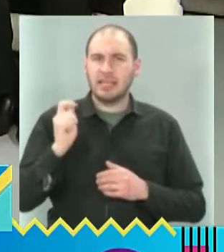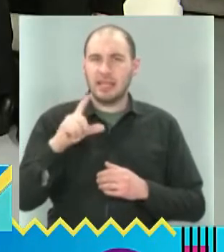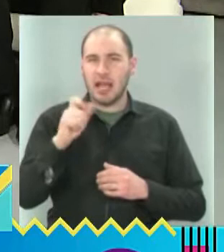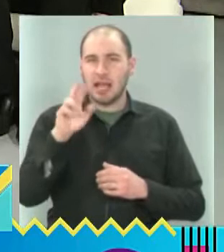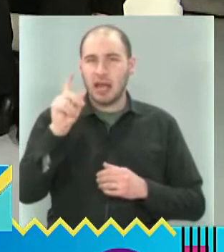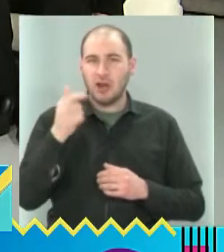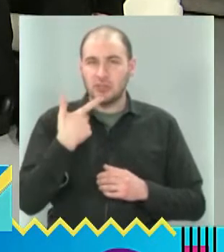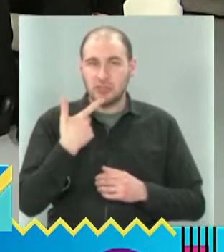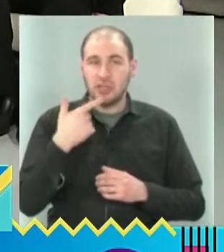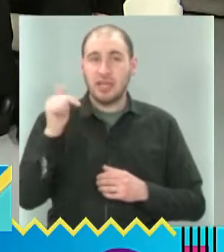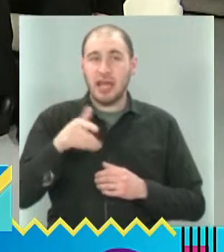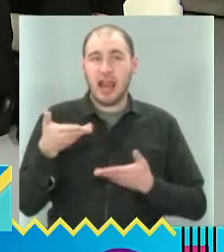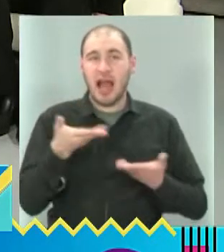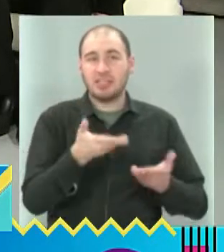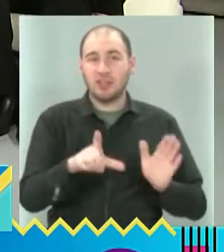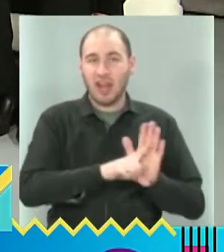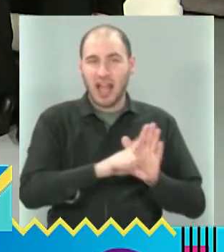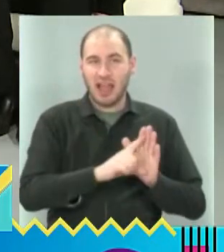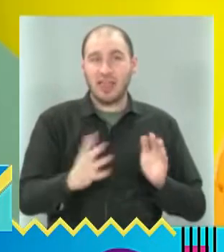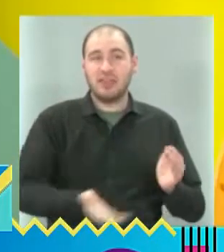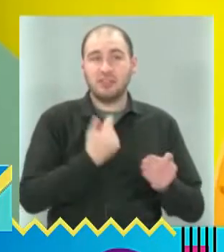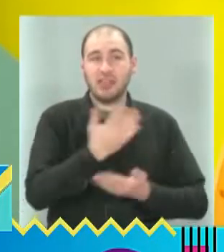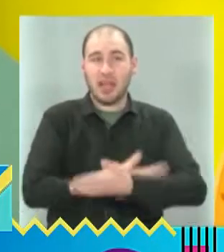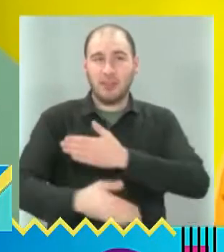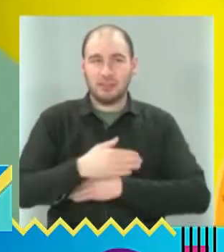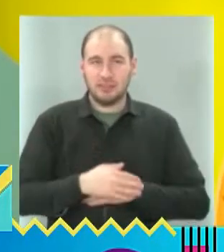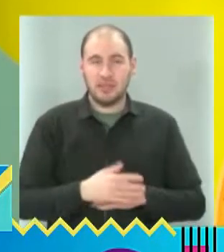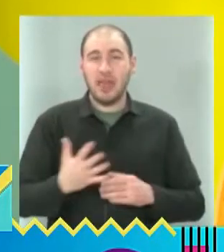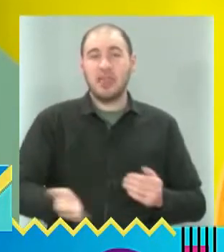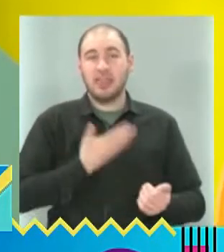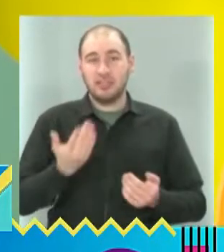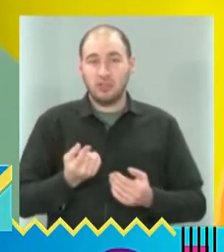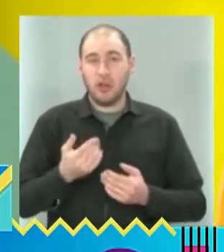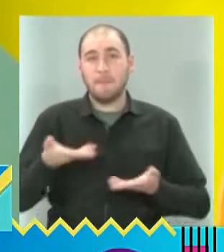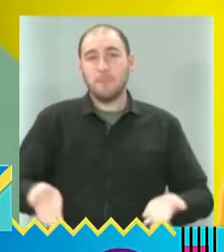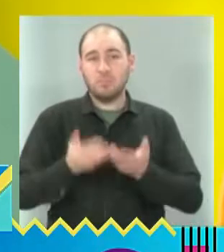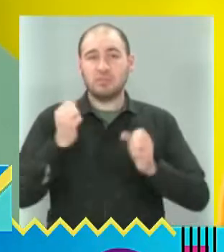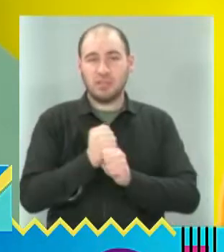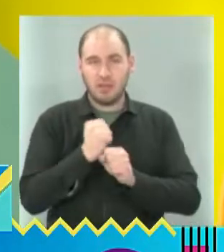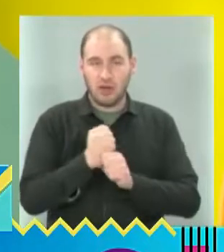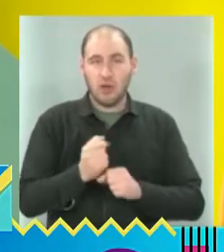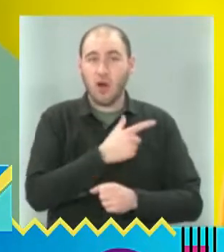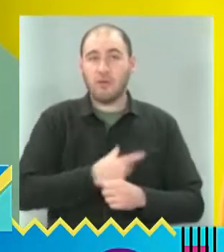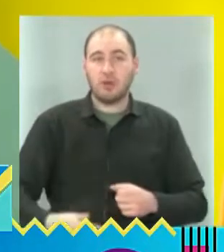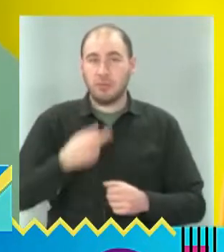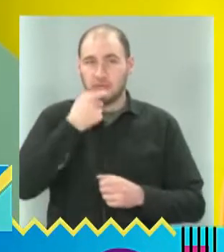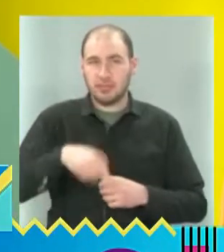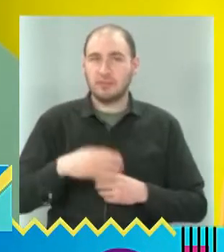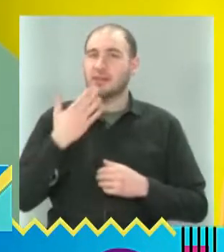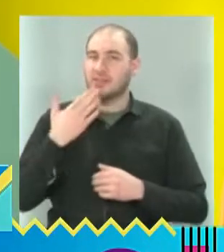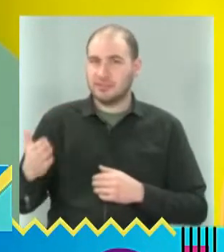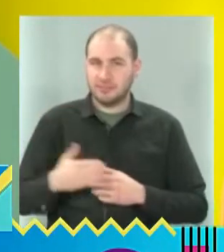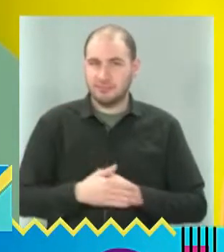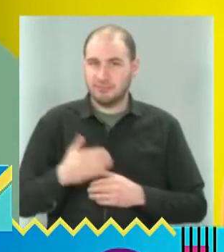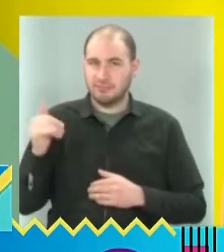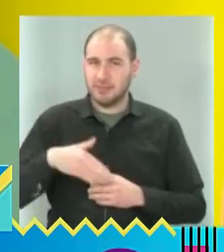Carlos Riera, él es asesor legal de la Dirección de Discapacidad de la División de Promoción Laboral del Gobierno de la Provincia de Mendoza. Muchas